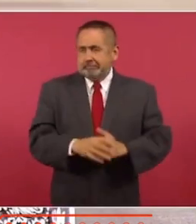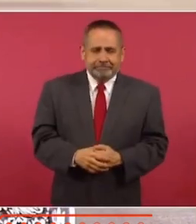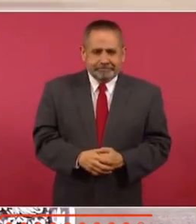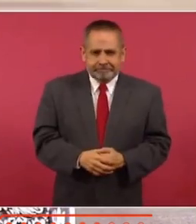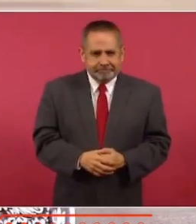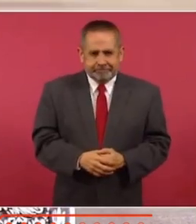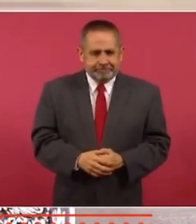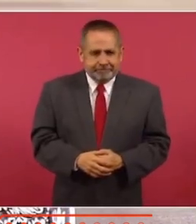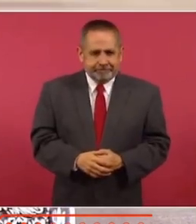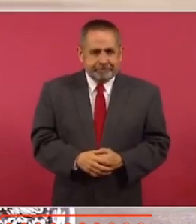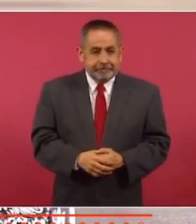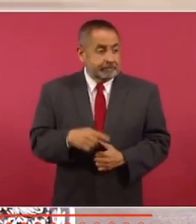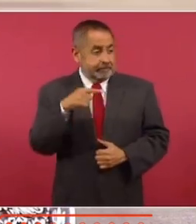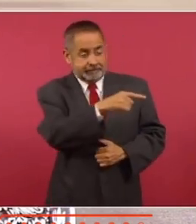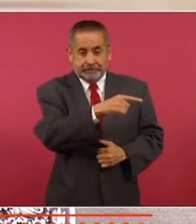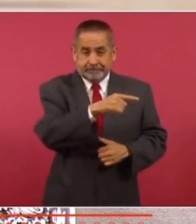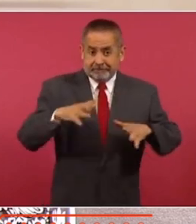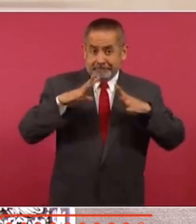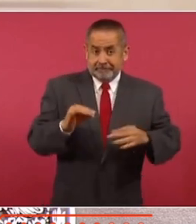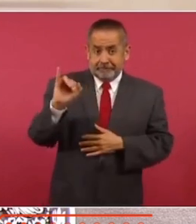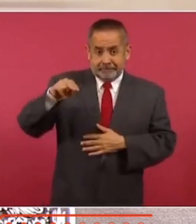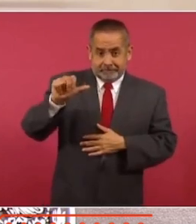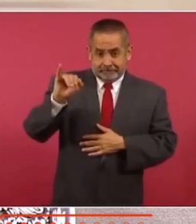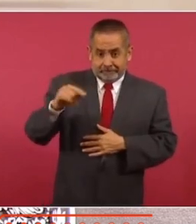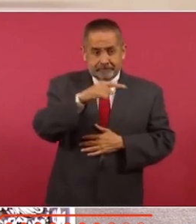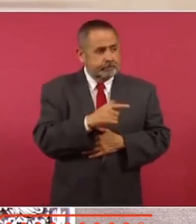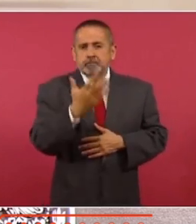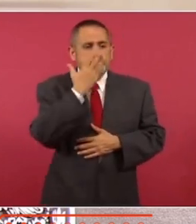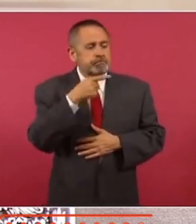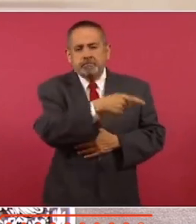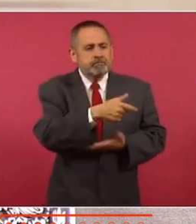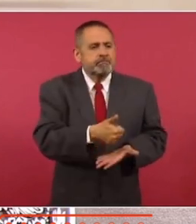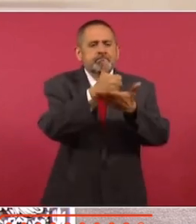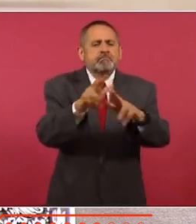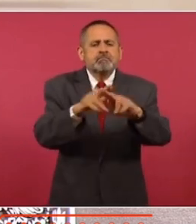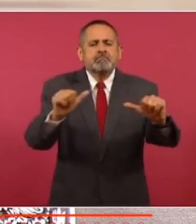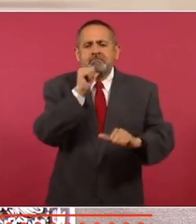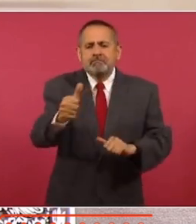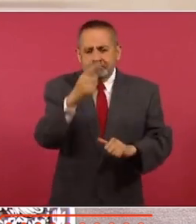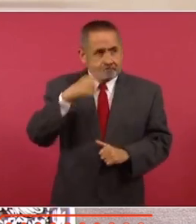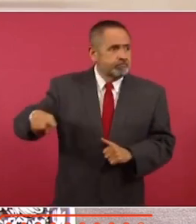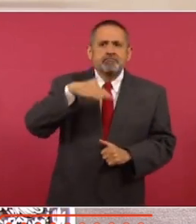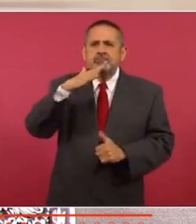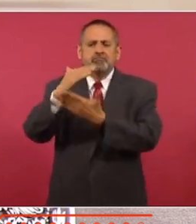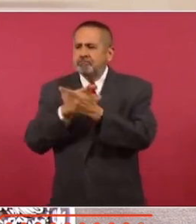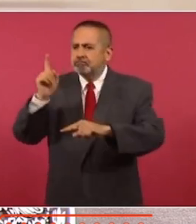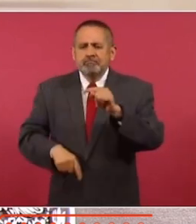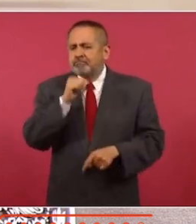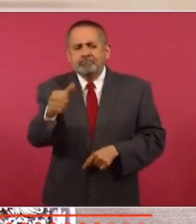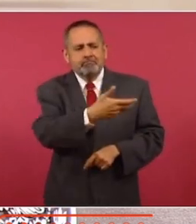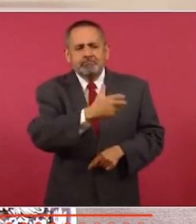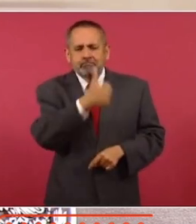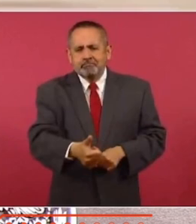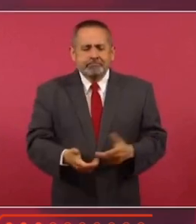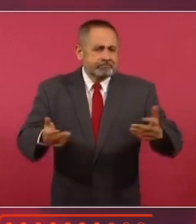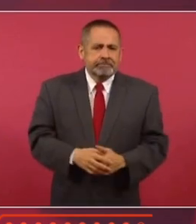repito, desde que se creó, no han ayudado en nada a combatir la corrupción. Al